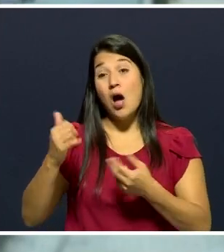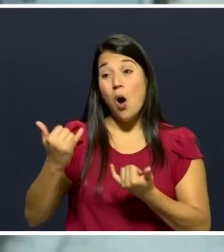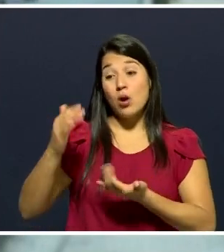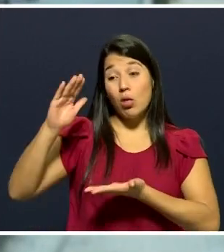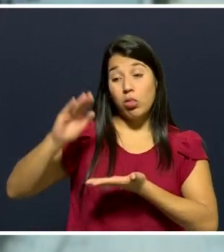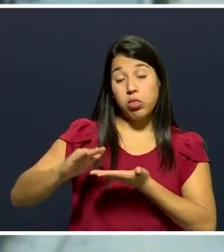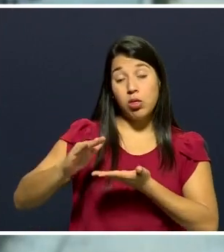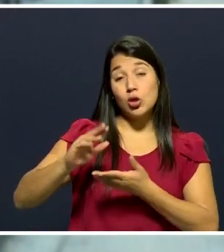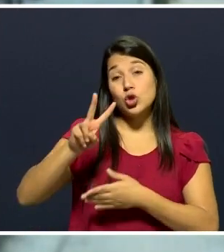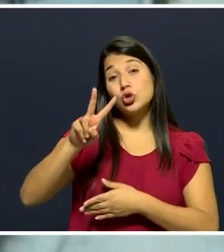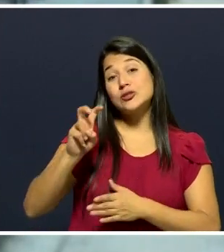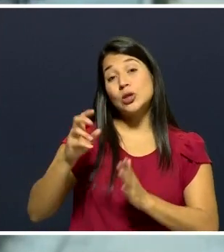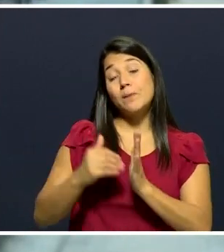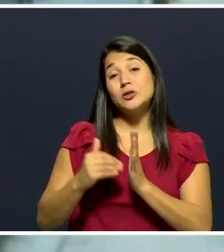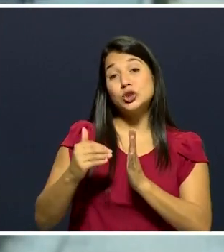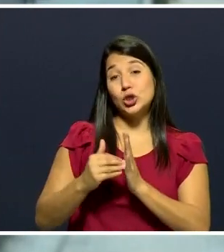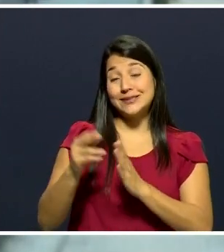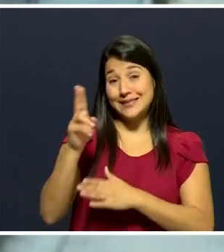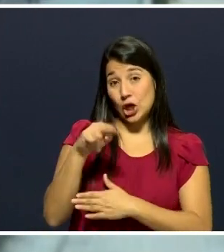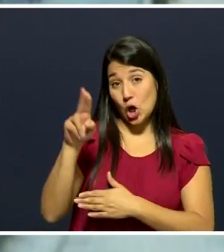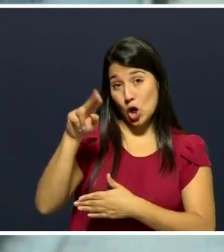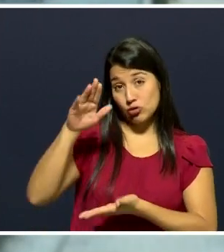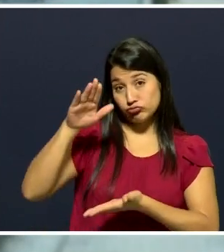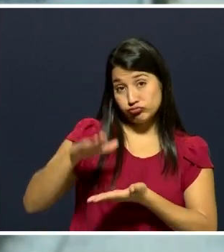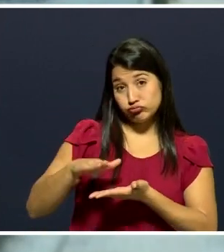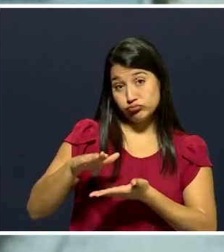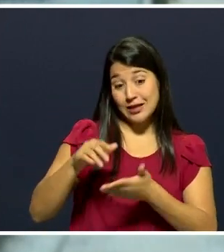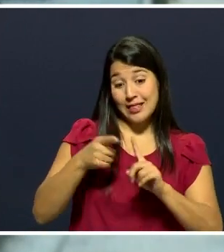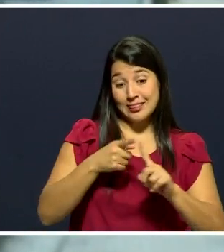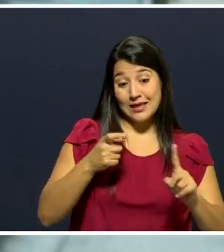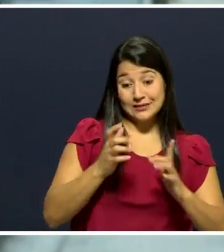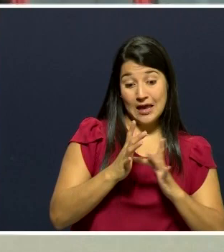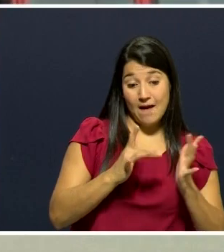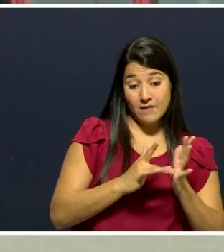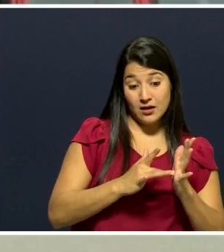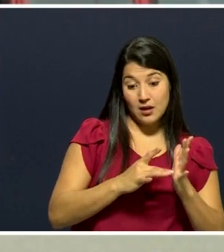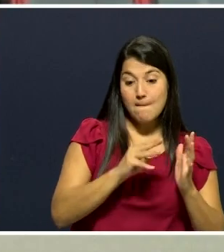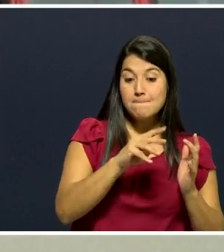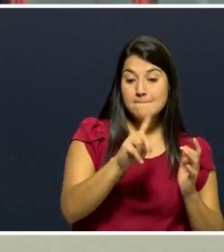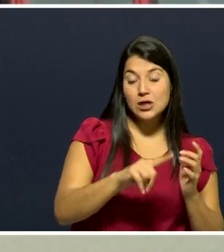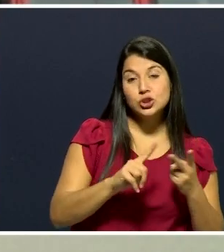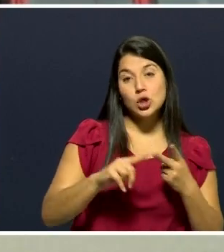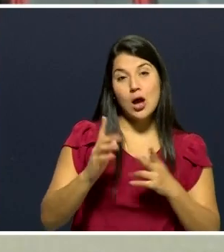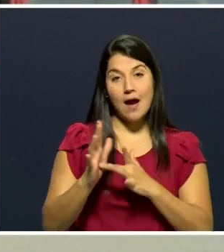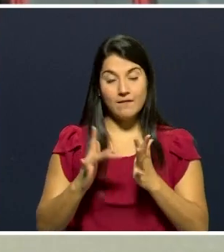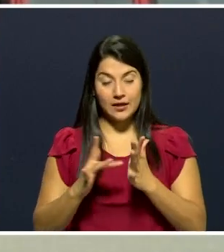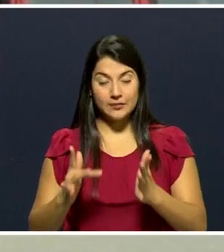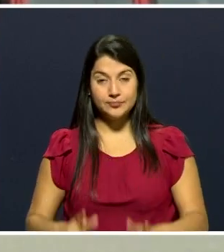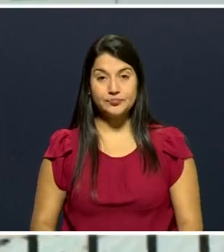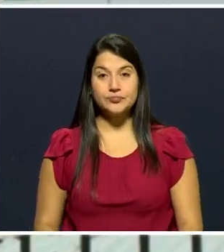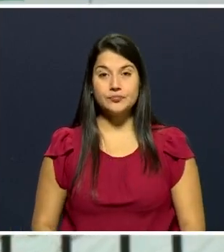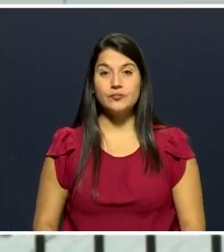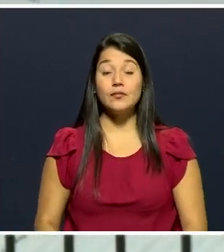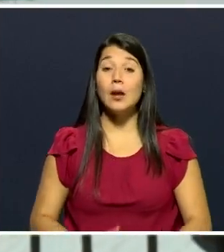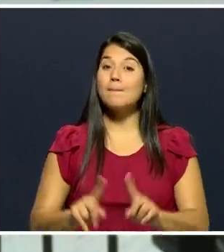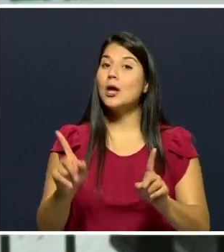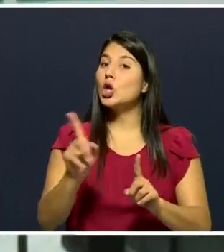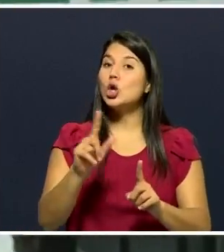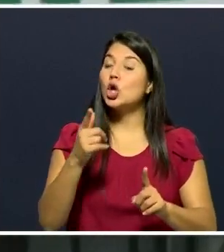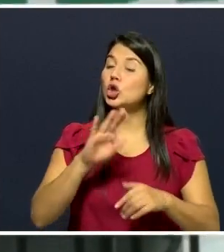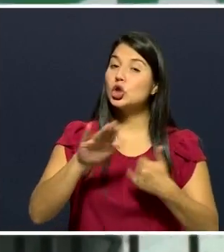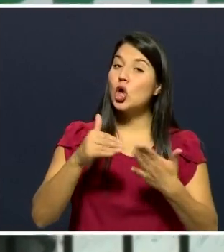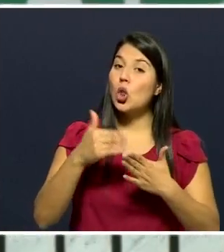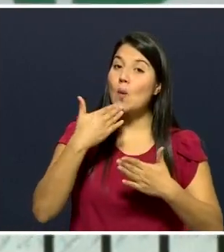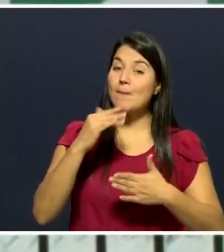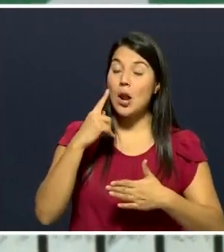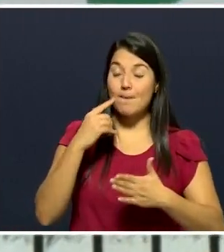colones en lo que va abril, marzo. Pero no todo es malo en la llegada de los nuevos alcaldes, pues los diputados